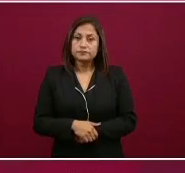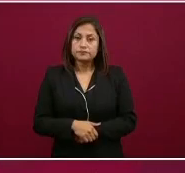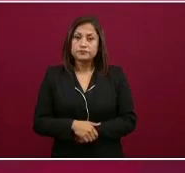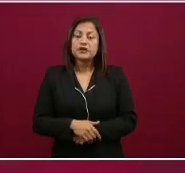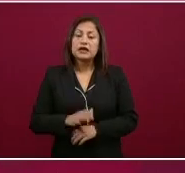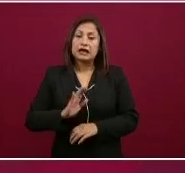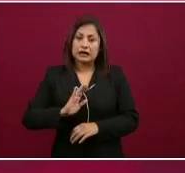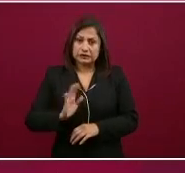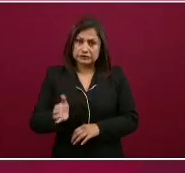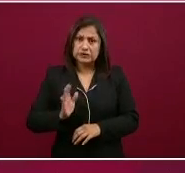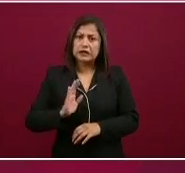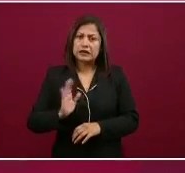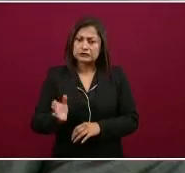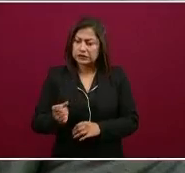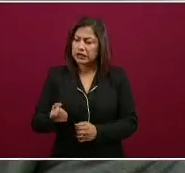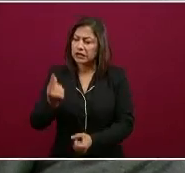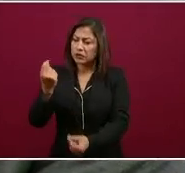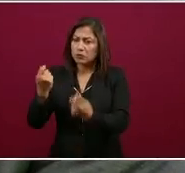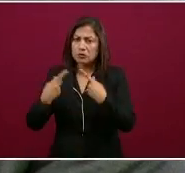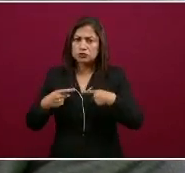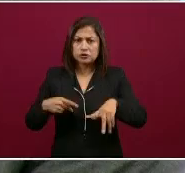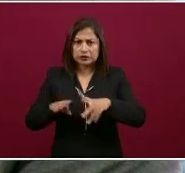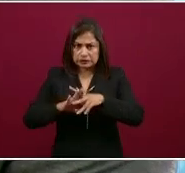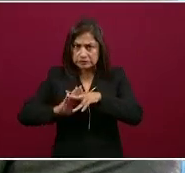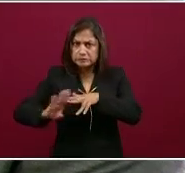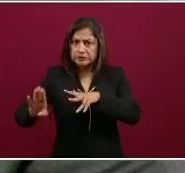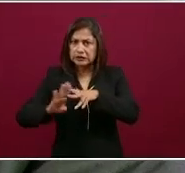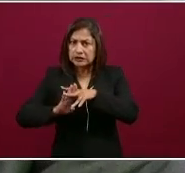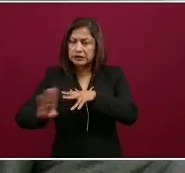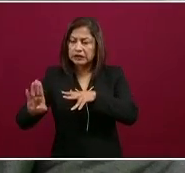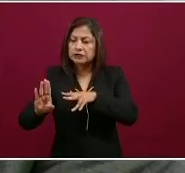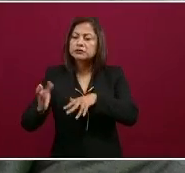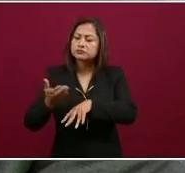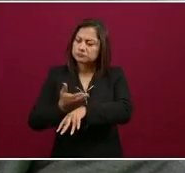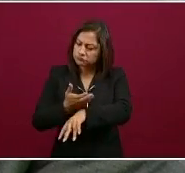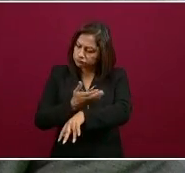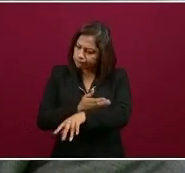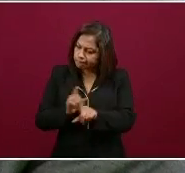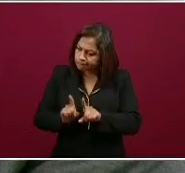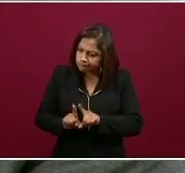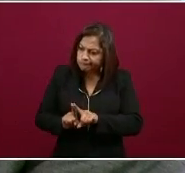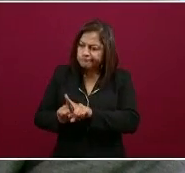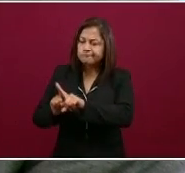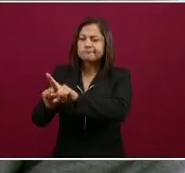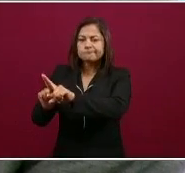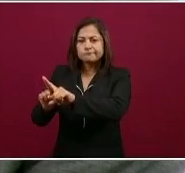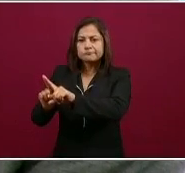para que regresen a sus países a muchos.